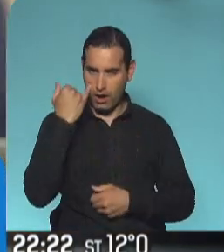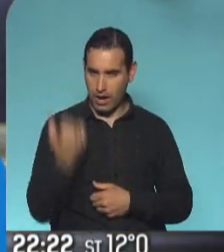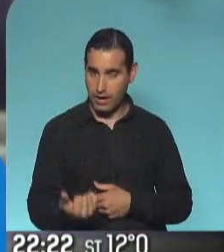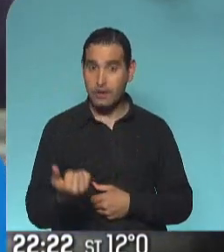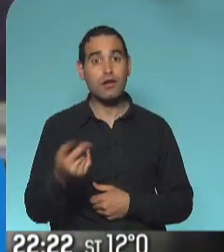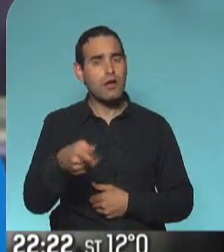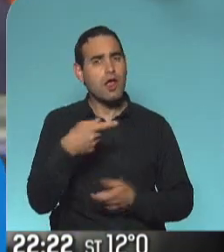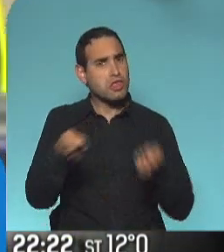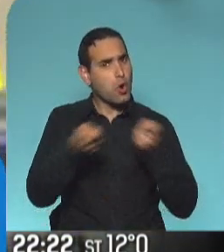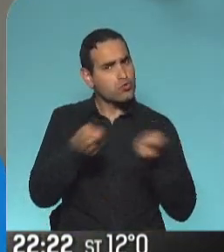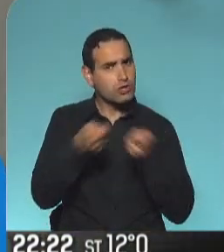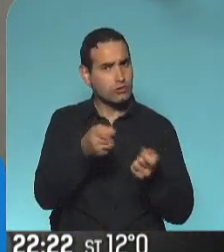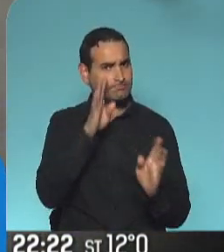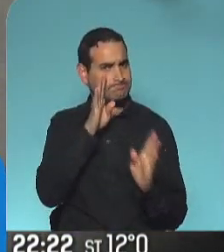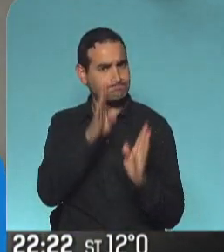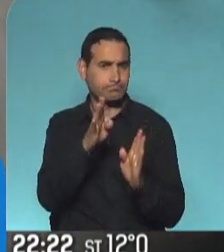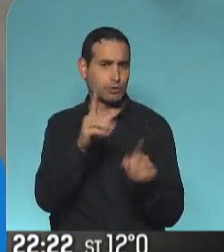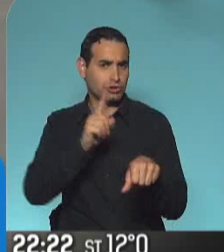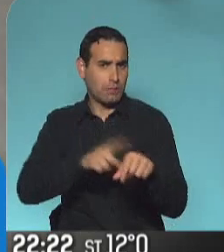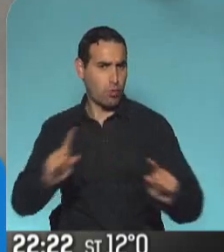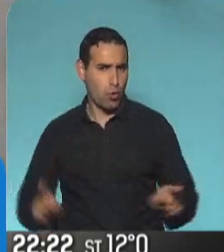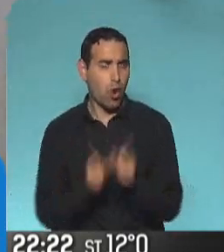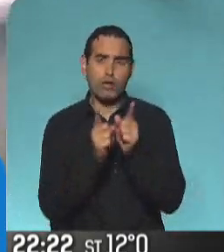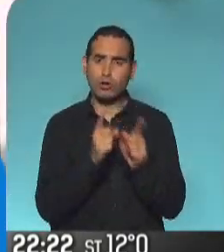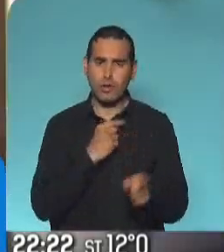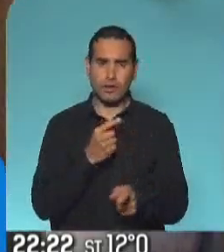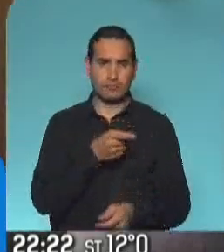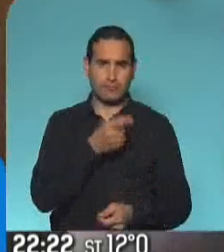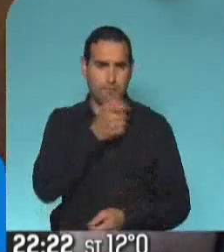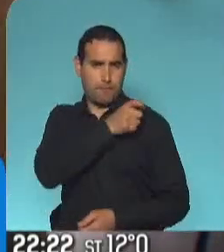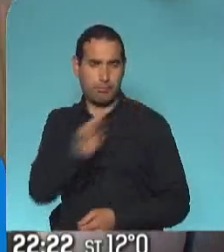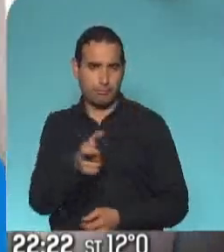tipo de negociación centrado en el corto plazo y en responder golpe por golpe.